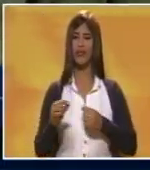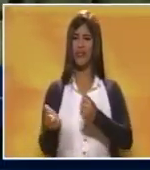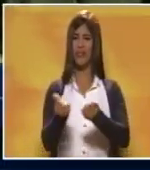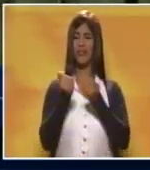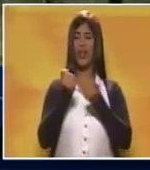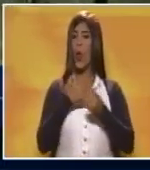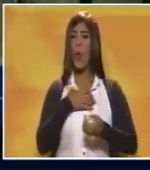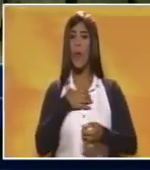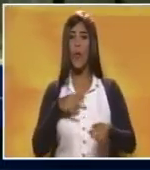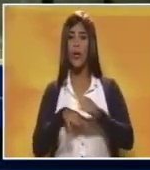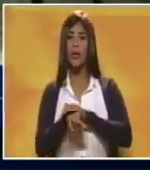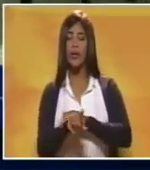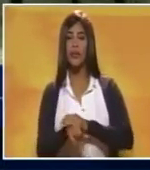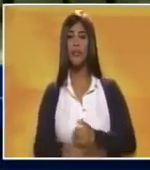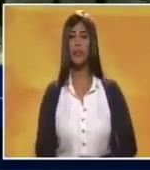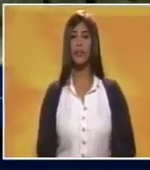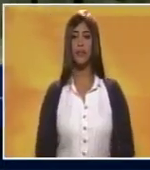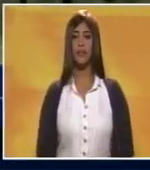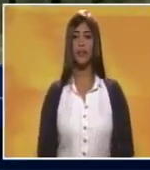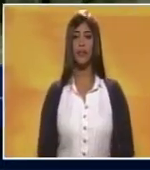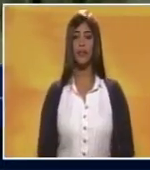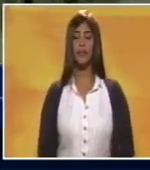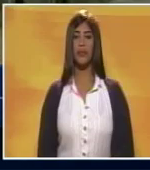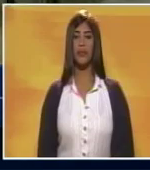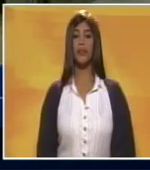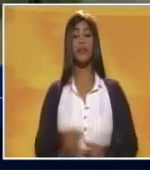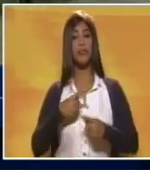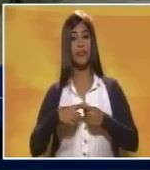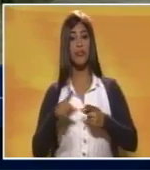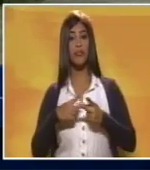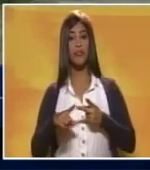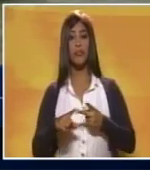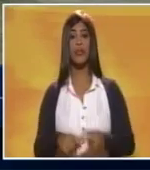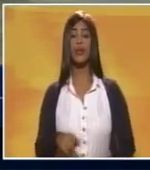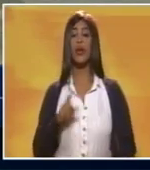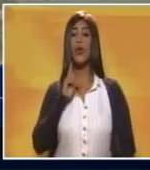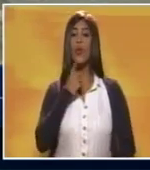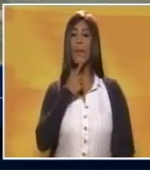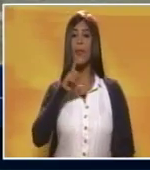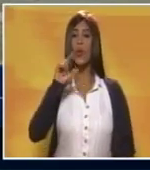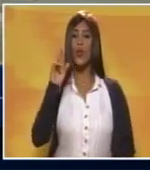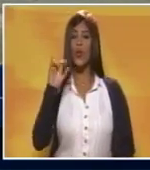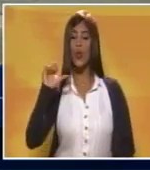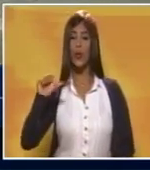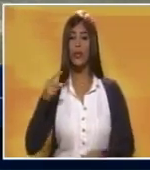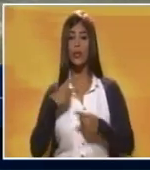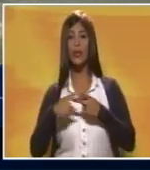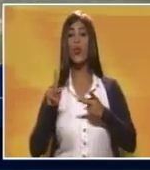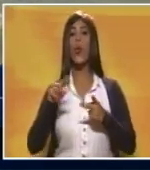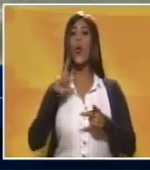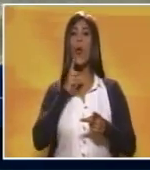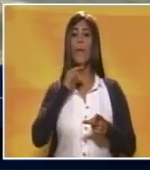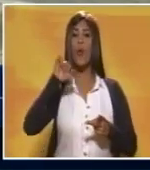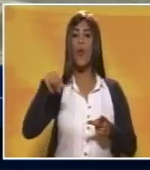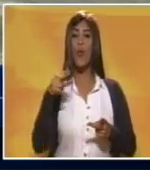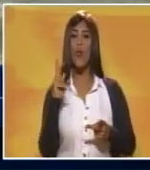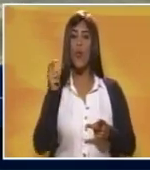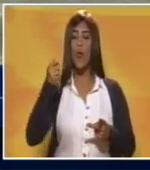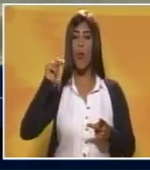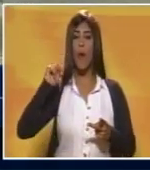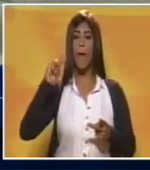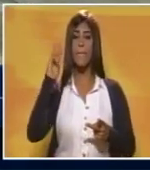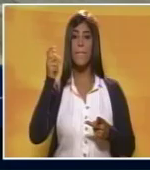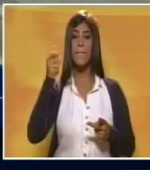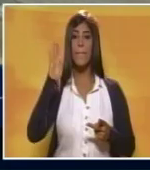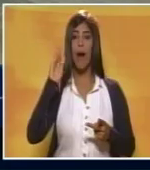hoy impide el acceso al Palacio Federal Legislativo, entre ellos Luis Stefanelli y Juan Pablo Guanipa, quienes han